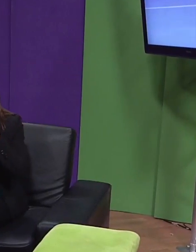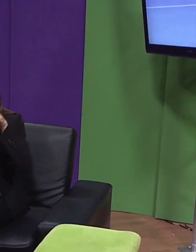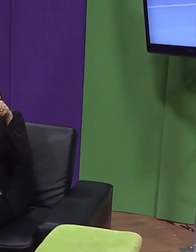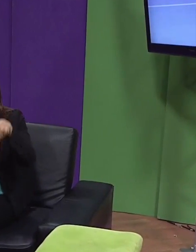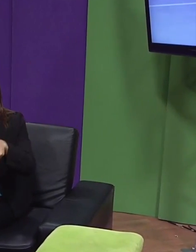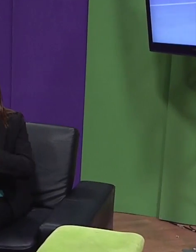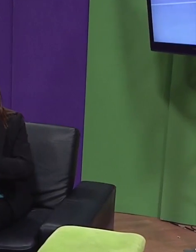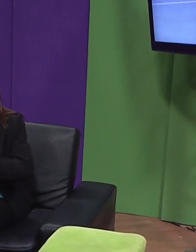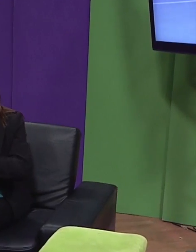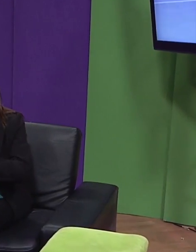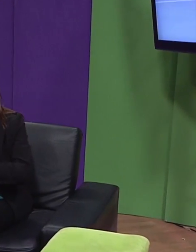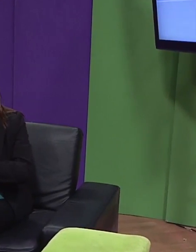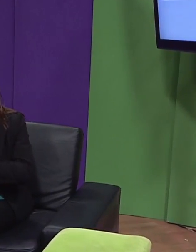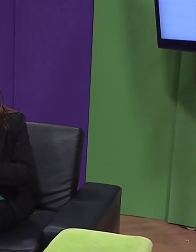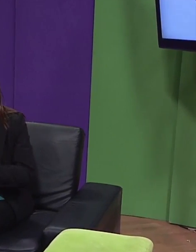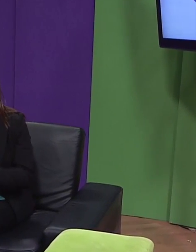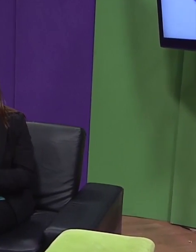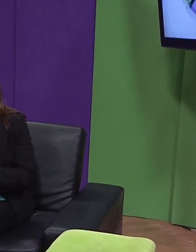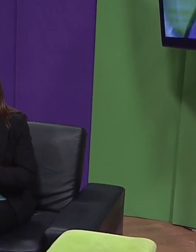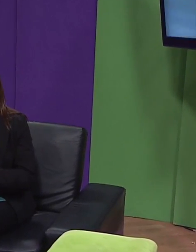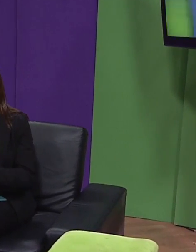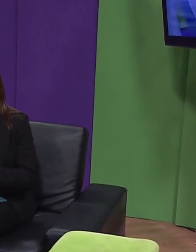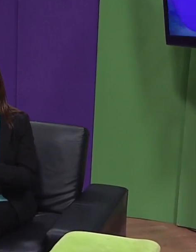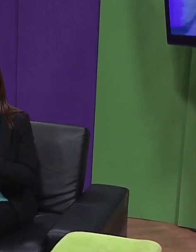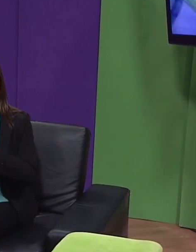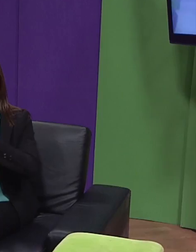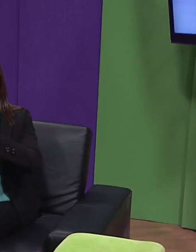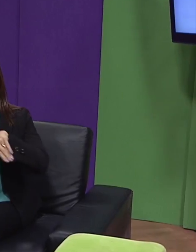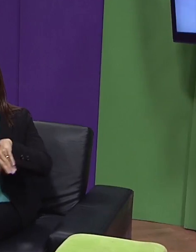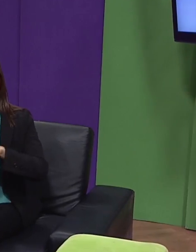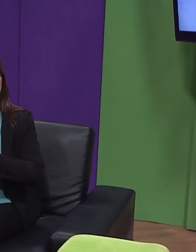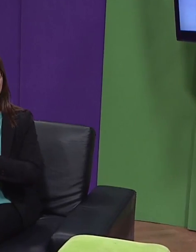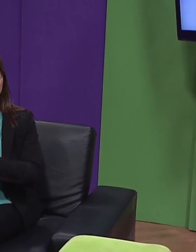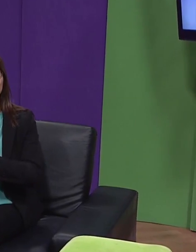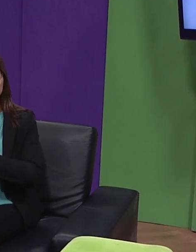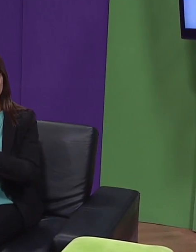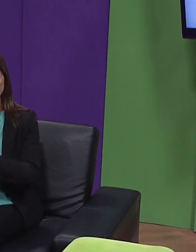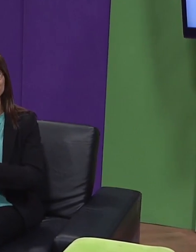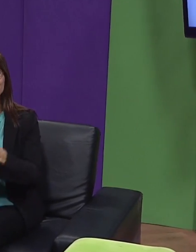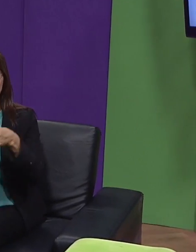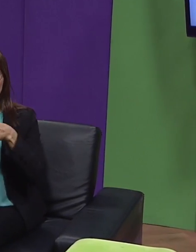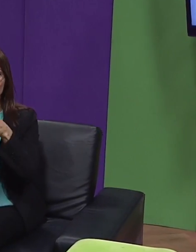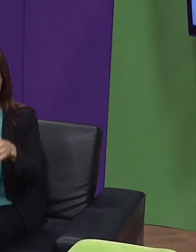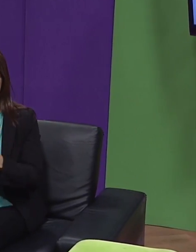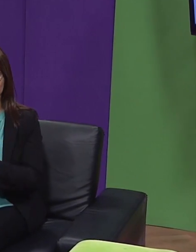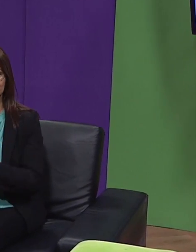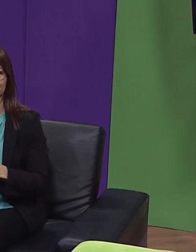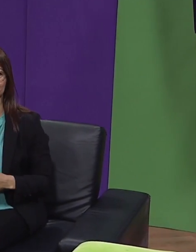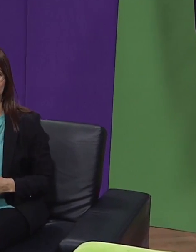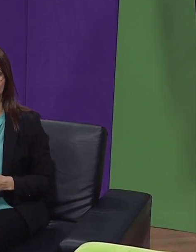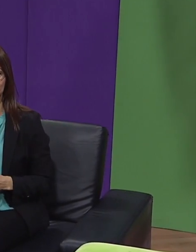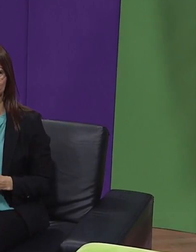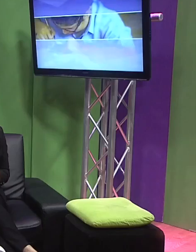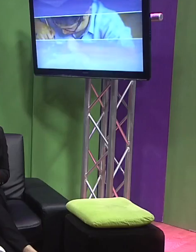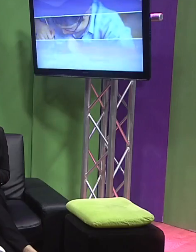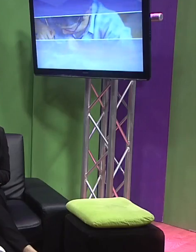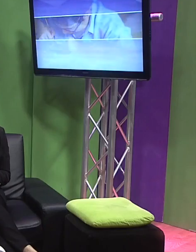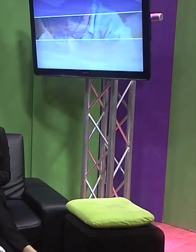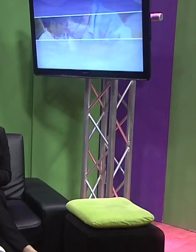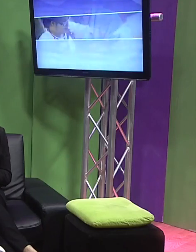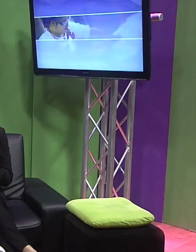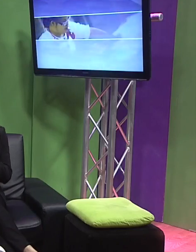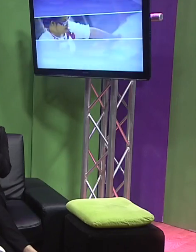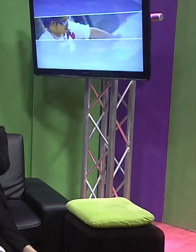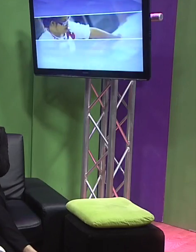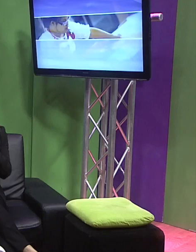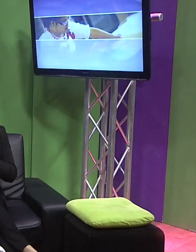Atreverse a conocer a las personas adultas mayores es la única forma para derribar falsas creencias en torno a ellas. En la